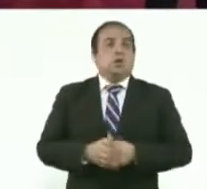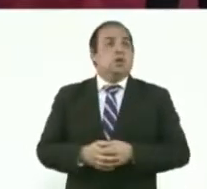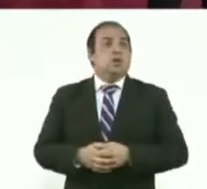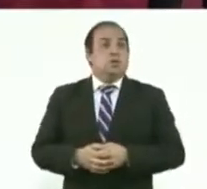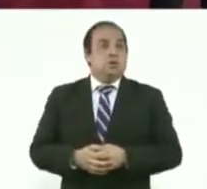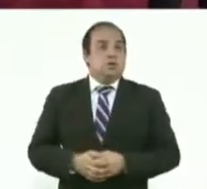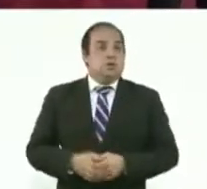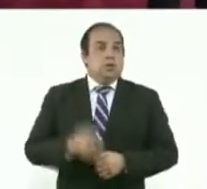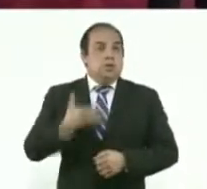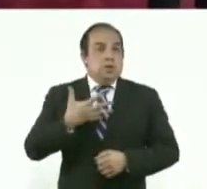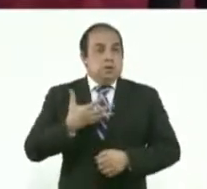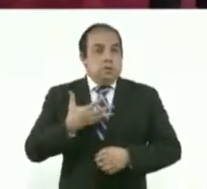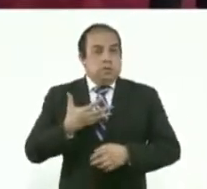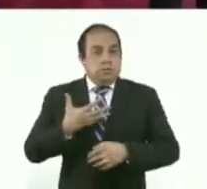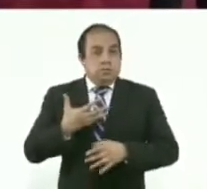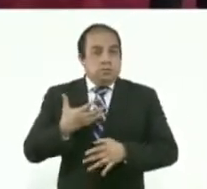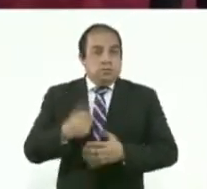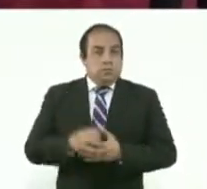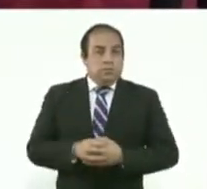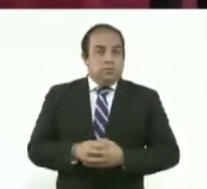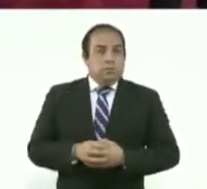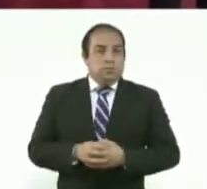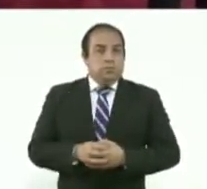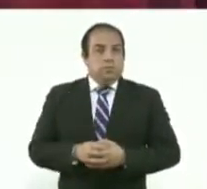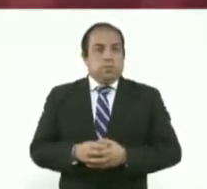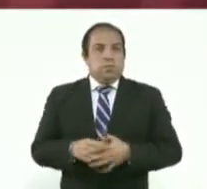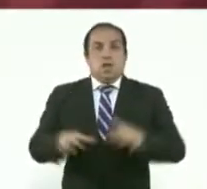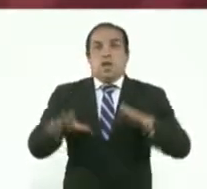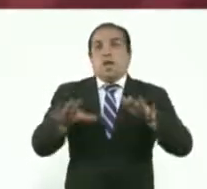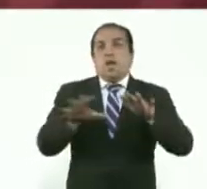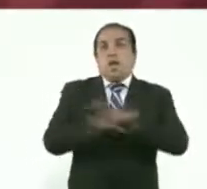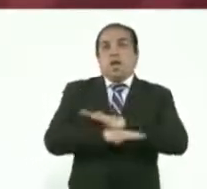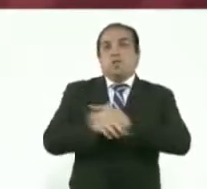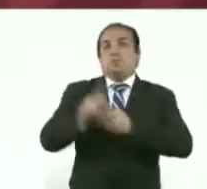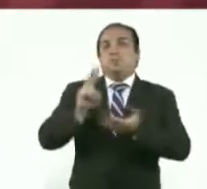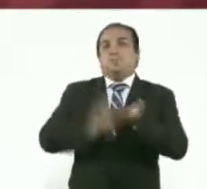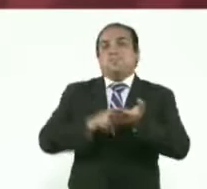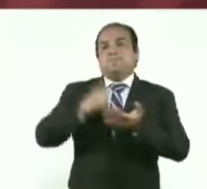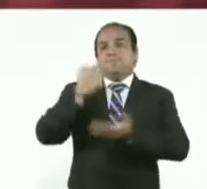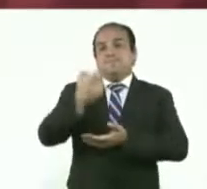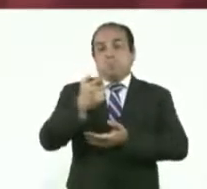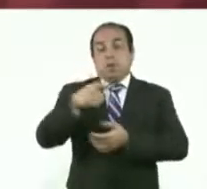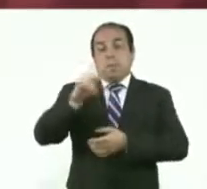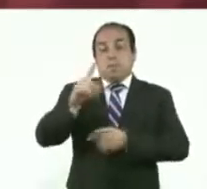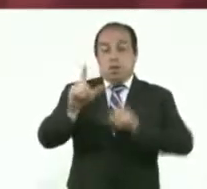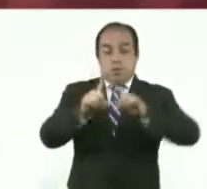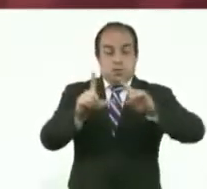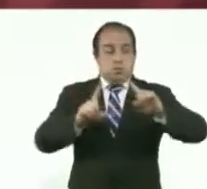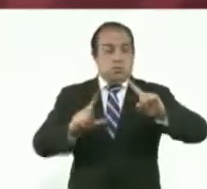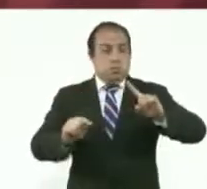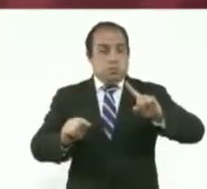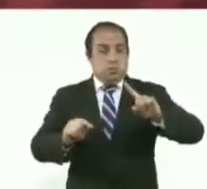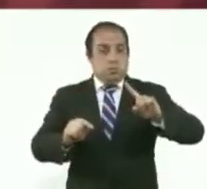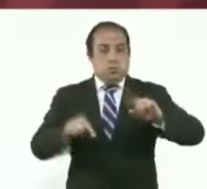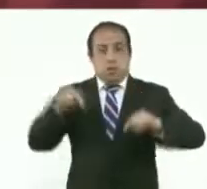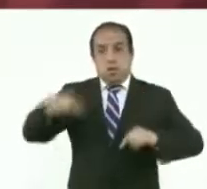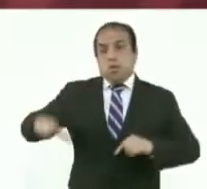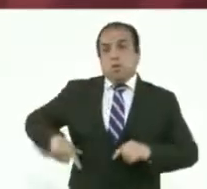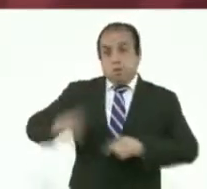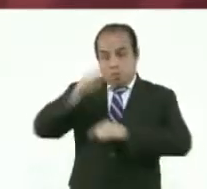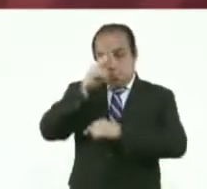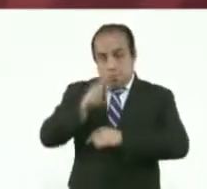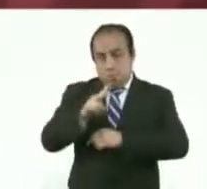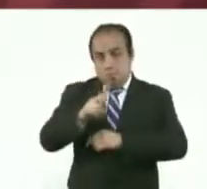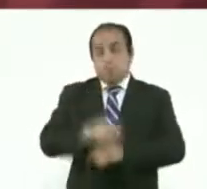ha generado pues estos cambios en los precios. Pero en el país, el gobierno de